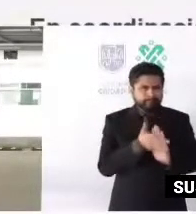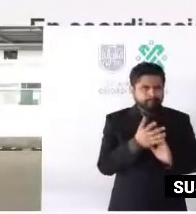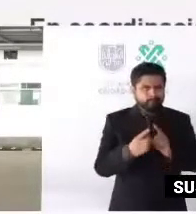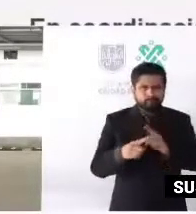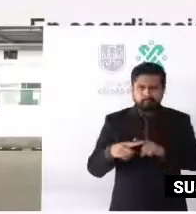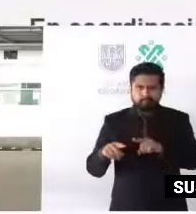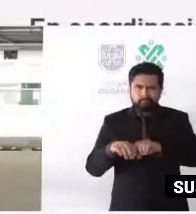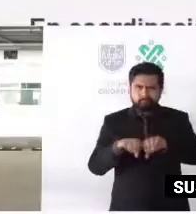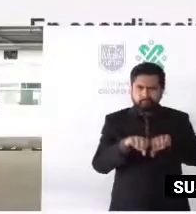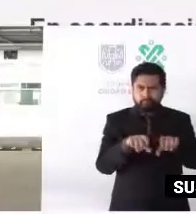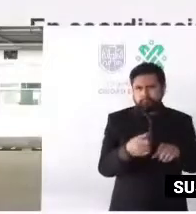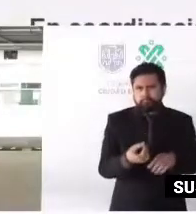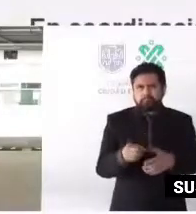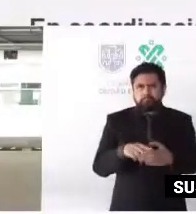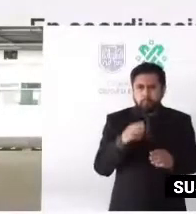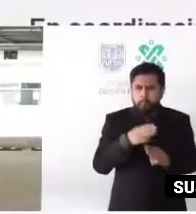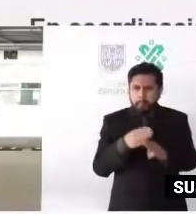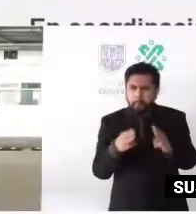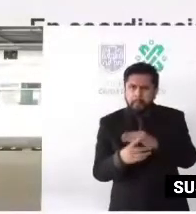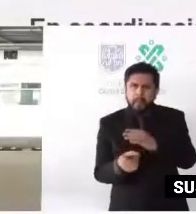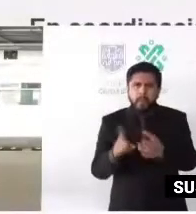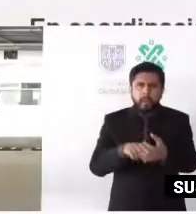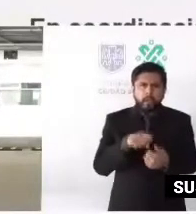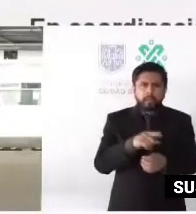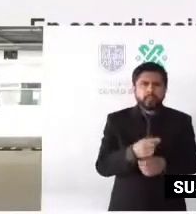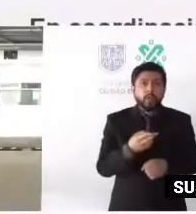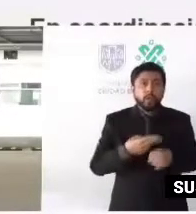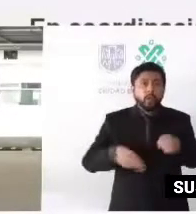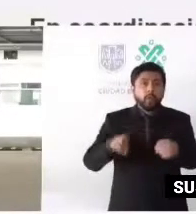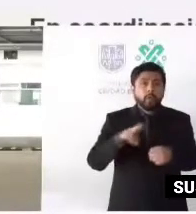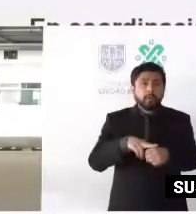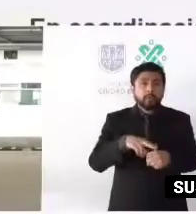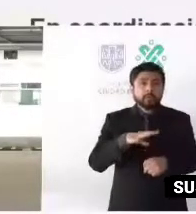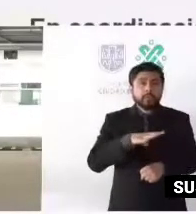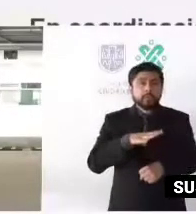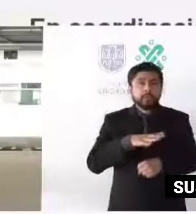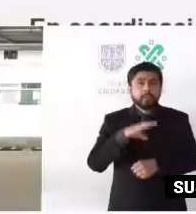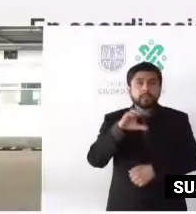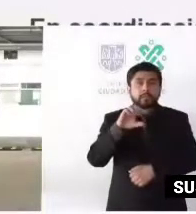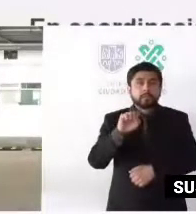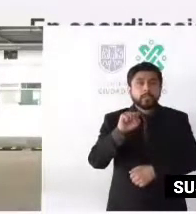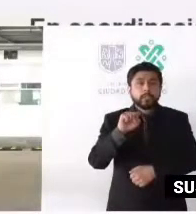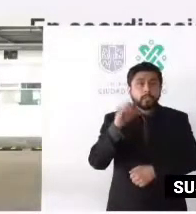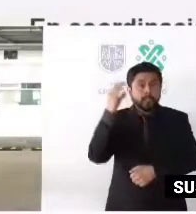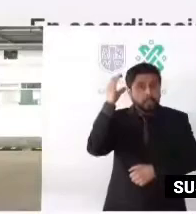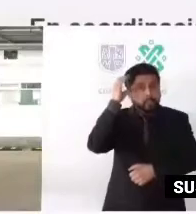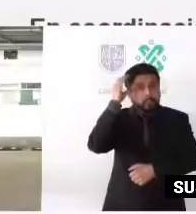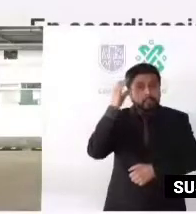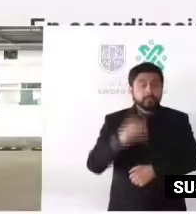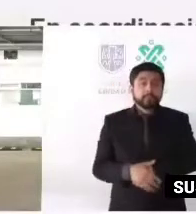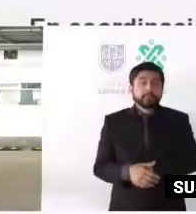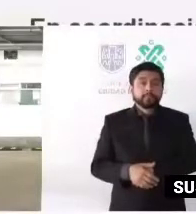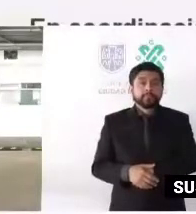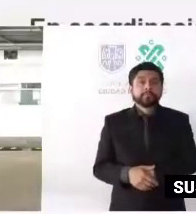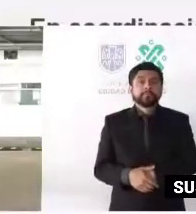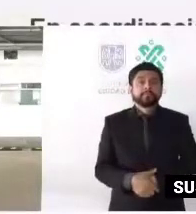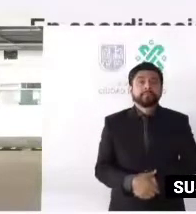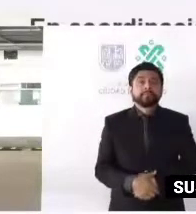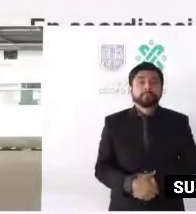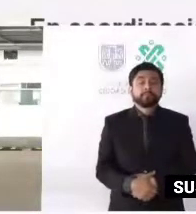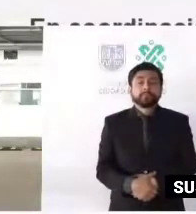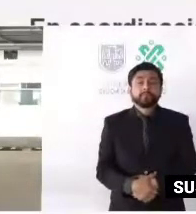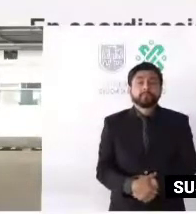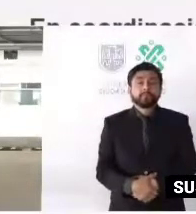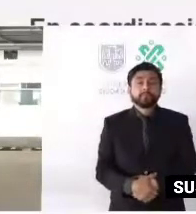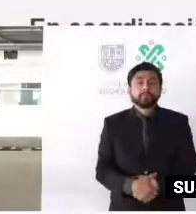de instalación permanente. El hospital tiene una capacidad de 60 camas. La que sigue, por favor.